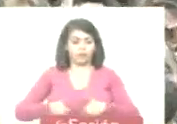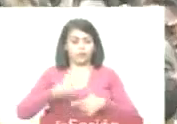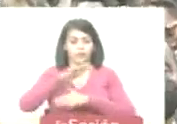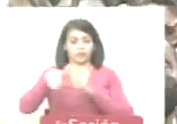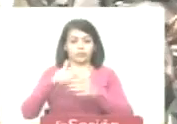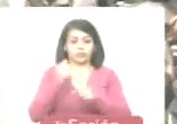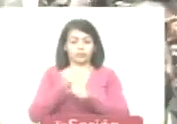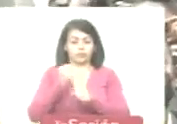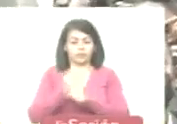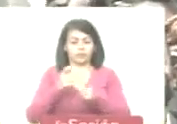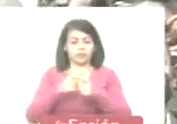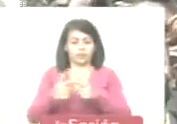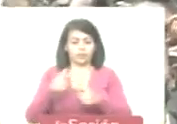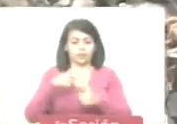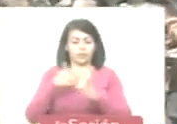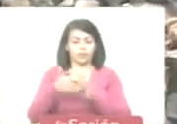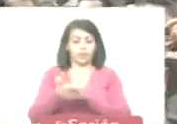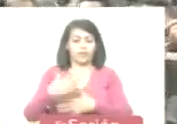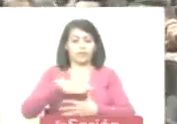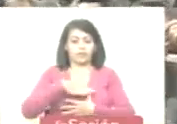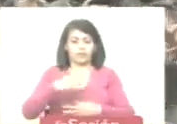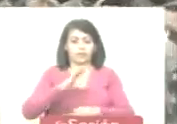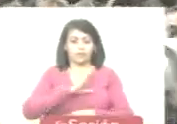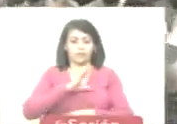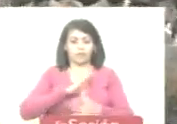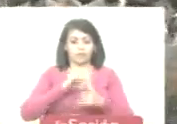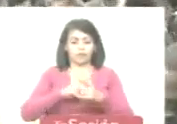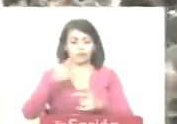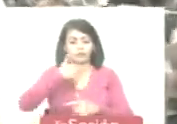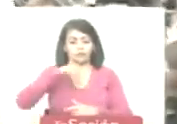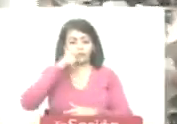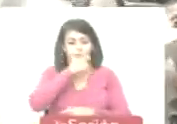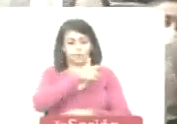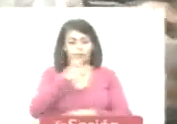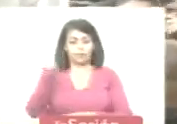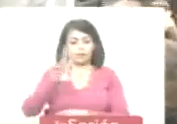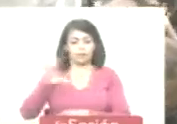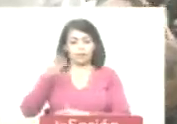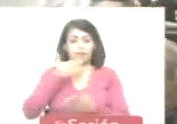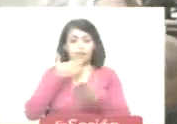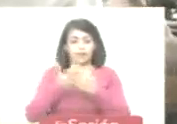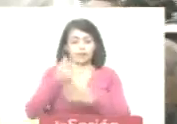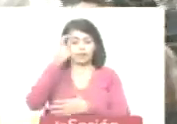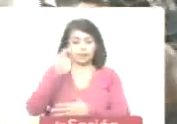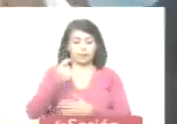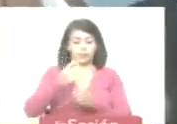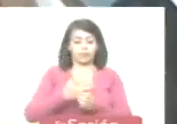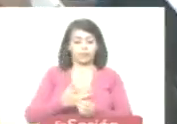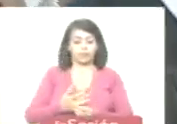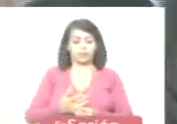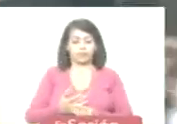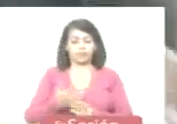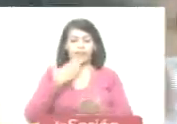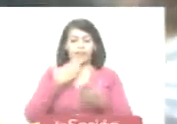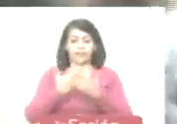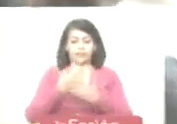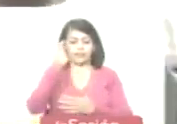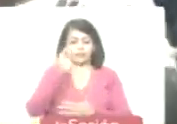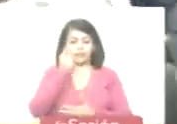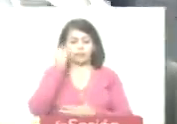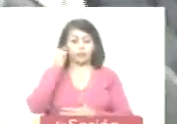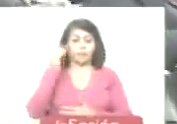su trabajo en función de los intereses de nuestro pueblo venezolano? Gracias, diputado. Gracias, diputado.